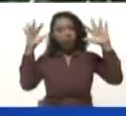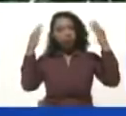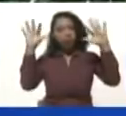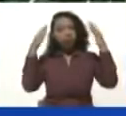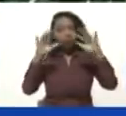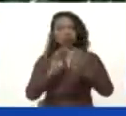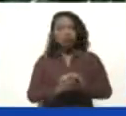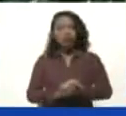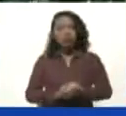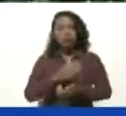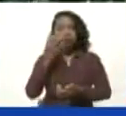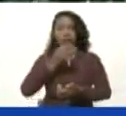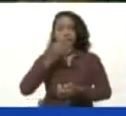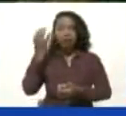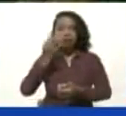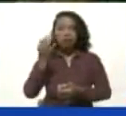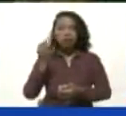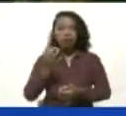La verdad